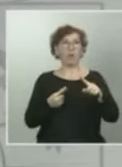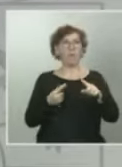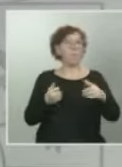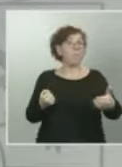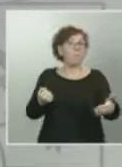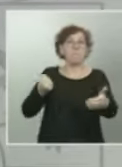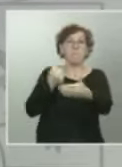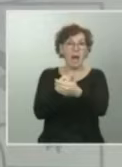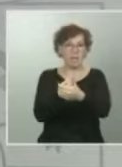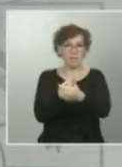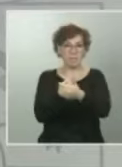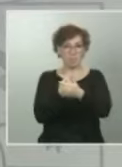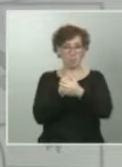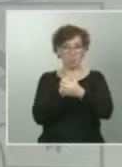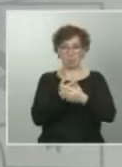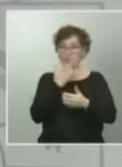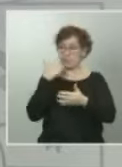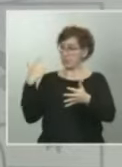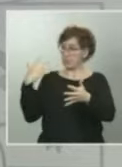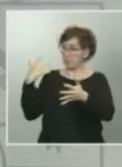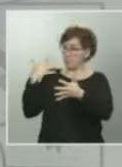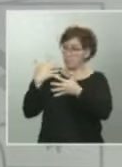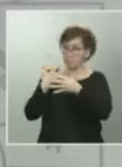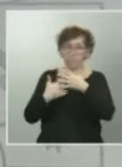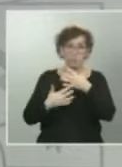en cada territorio de 6 semanas,